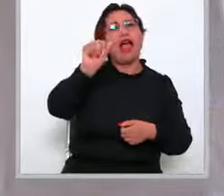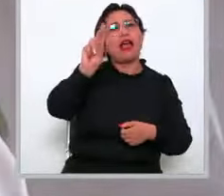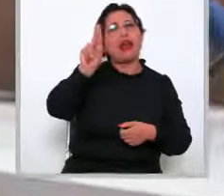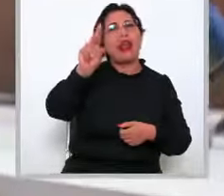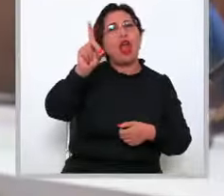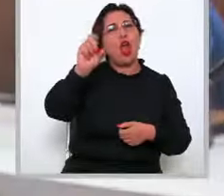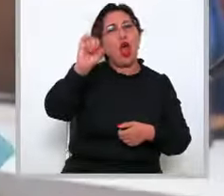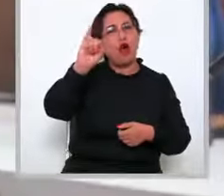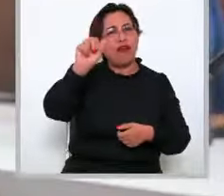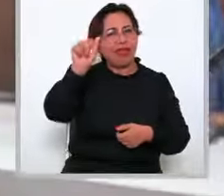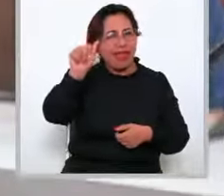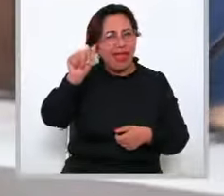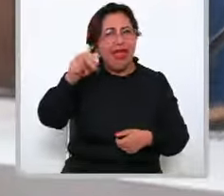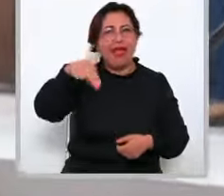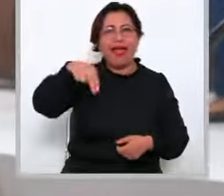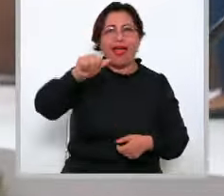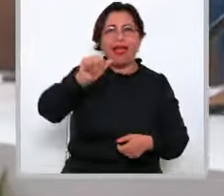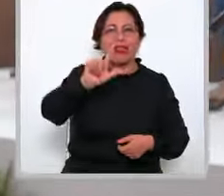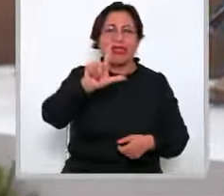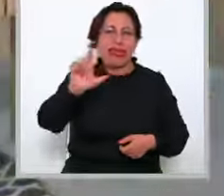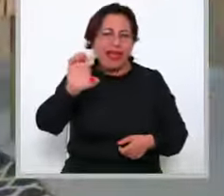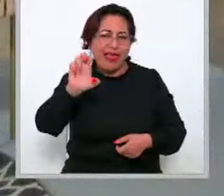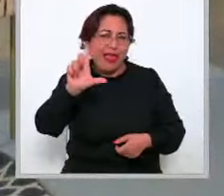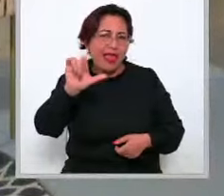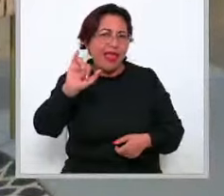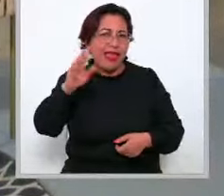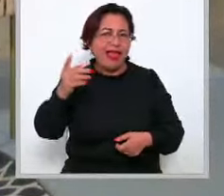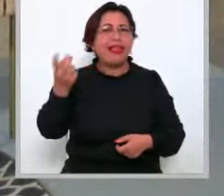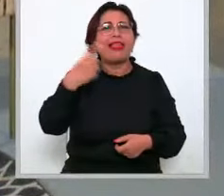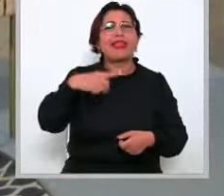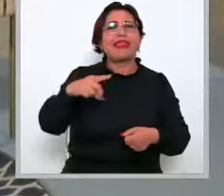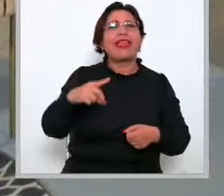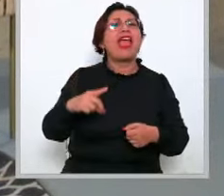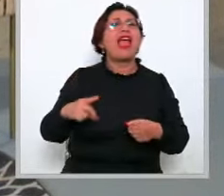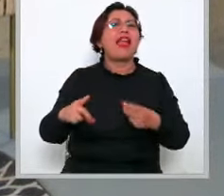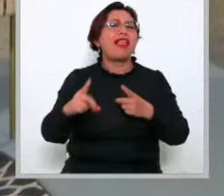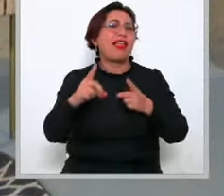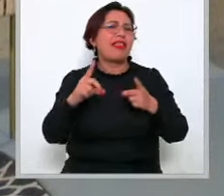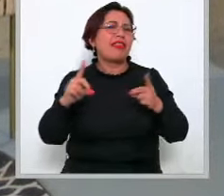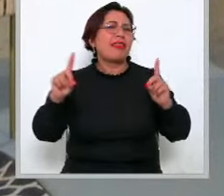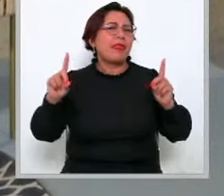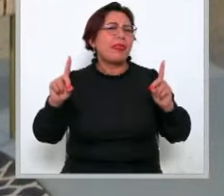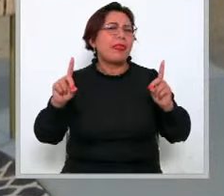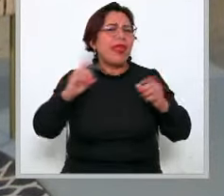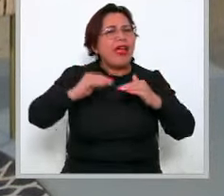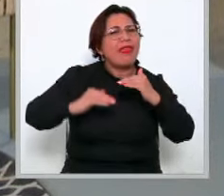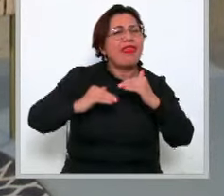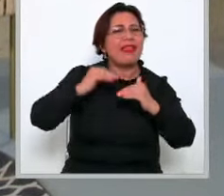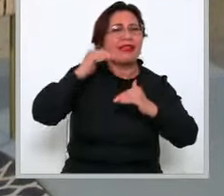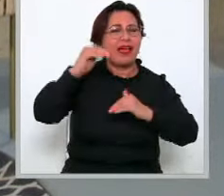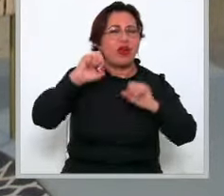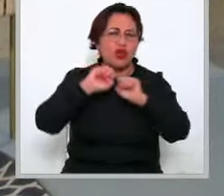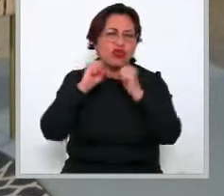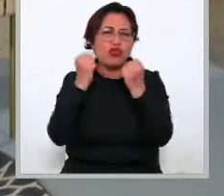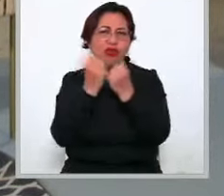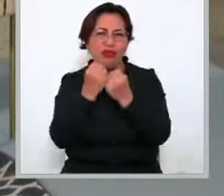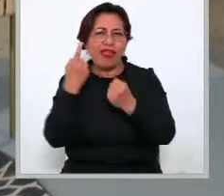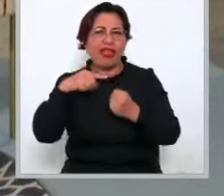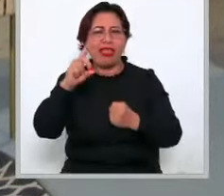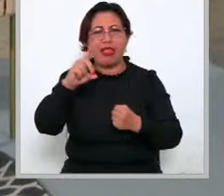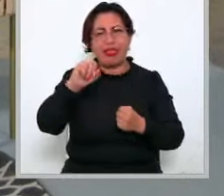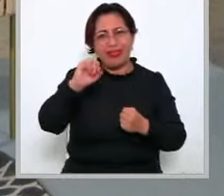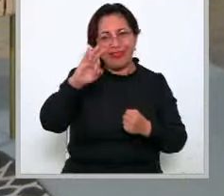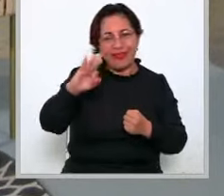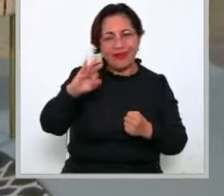directora de Desarrollo Familiar y Social aquí del Sistema DIF. Hola, ¿cómo está? Hola, ¿qué tal, Kofi? Mucho gusto. Gracias por la invitación. Sofi, ¿verdad que estamos